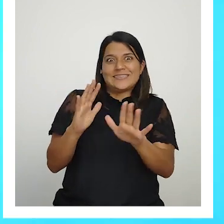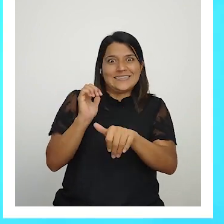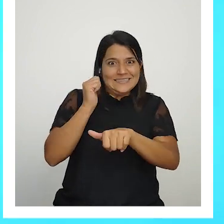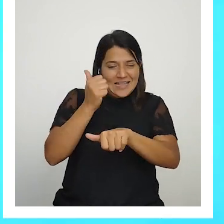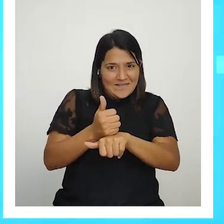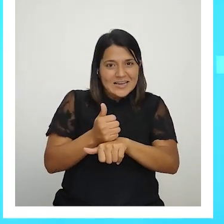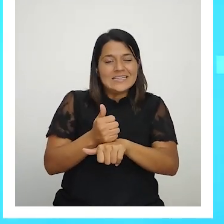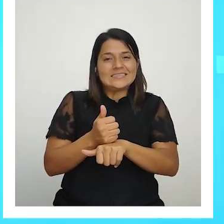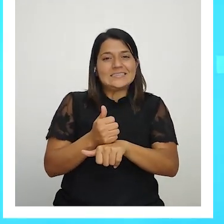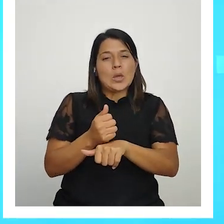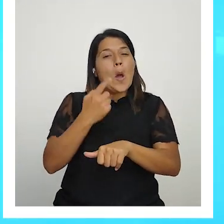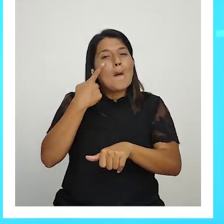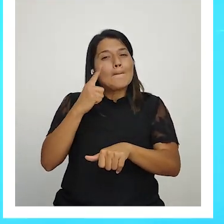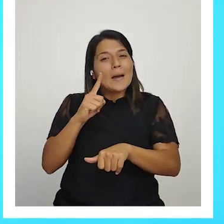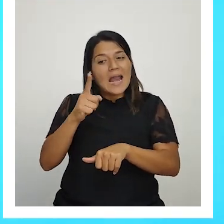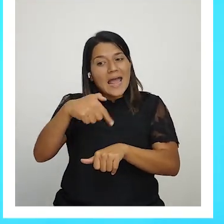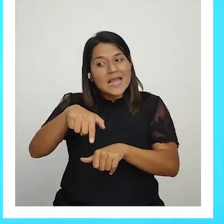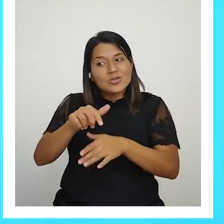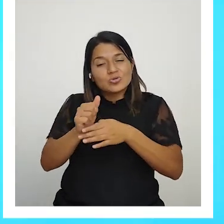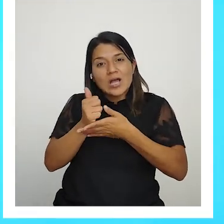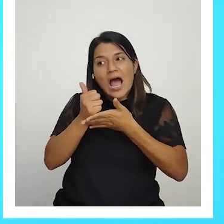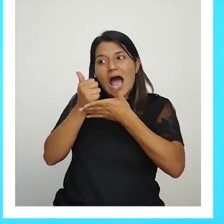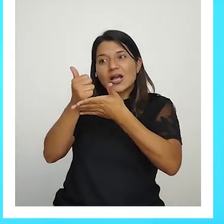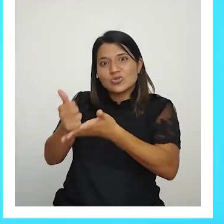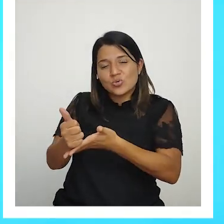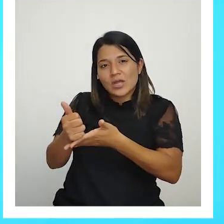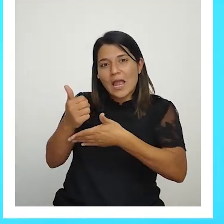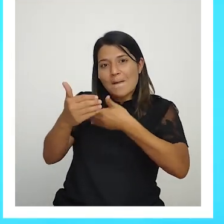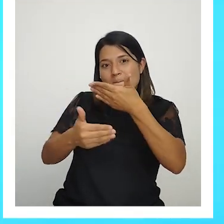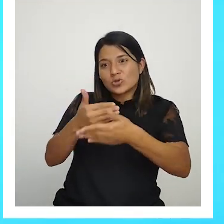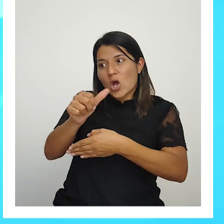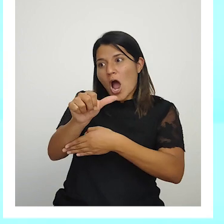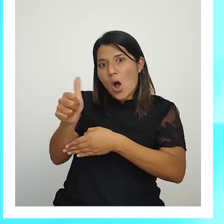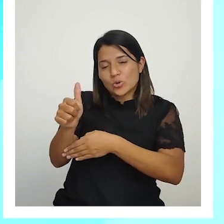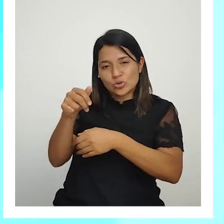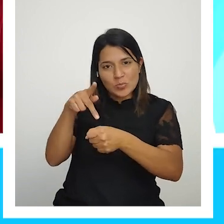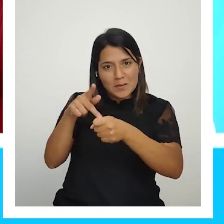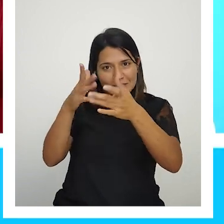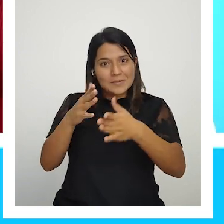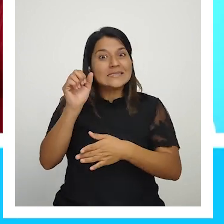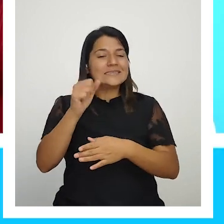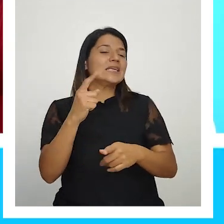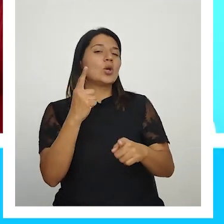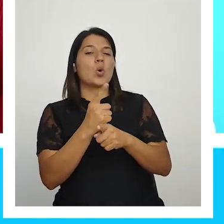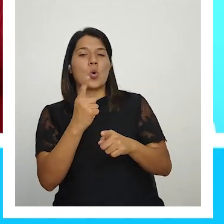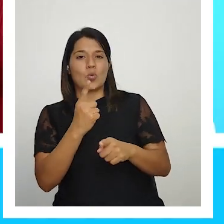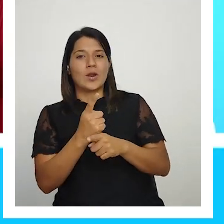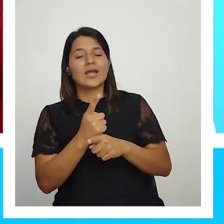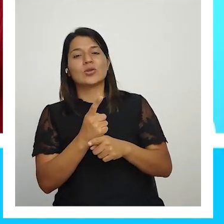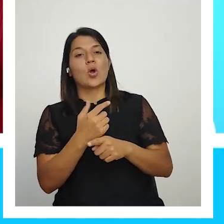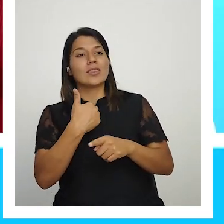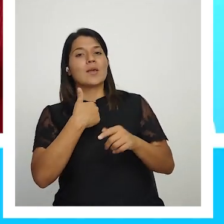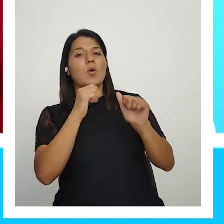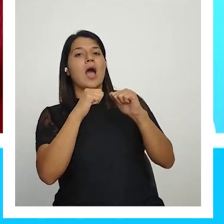también guiar o ayudar en el proceso a otros aspirantes? Sí, en efecto. Existe lo que se llama